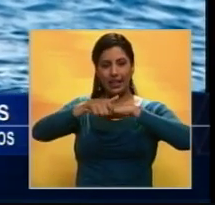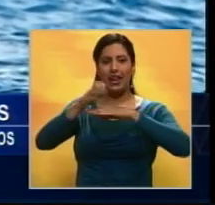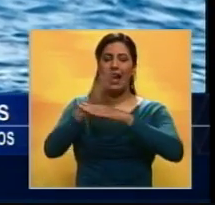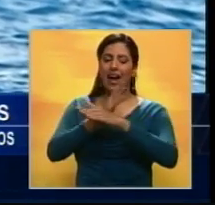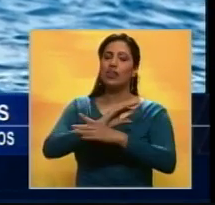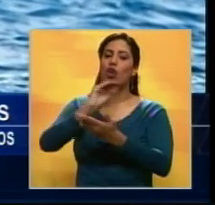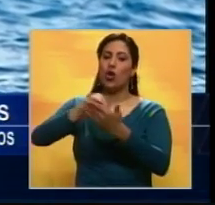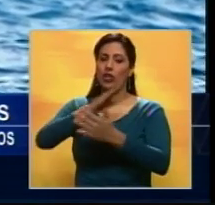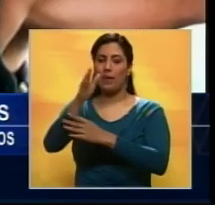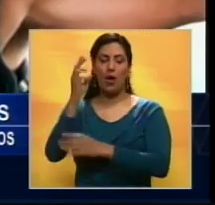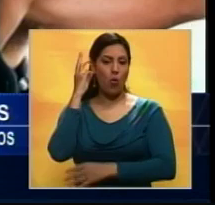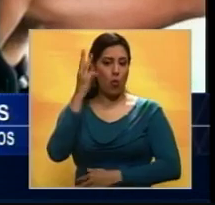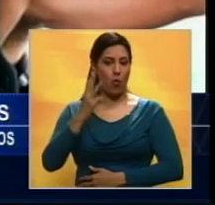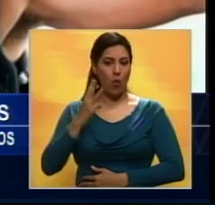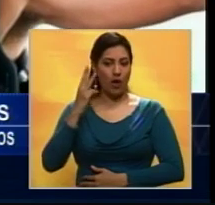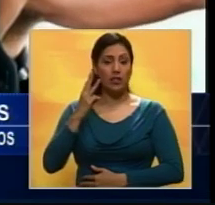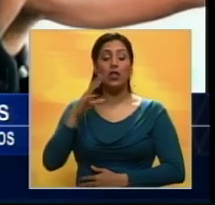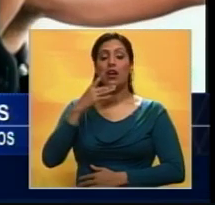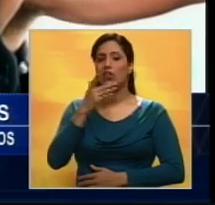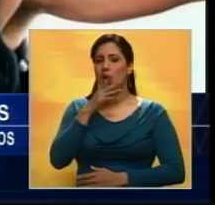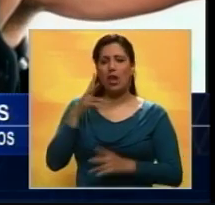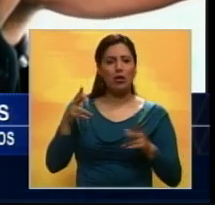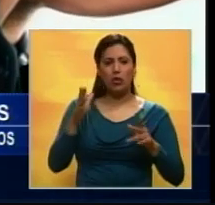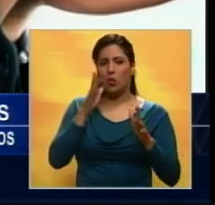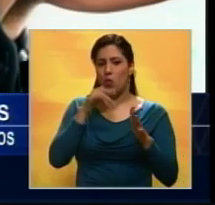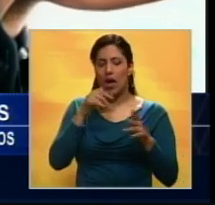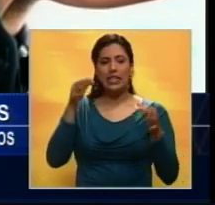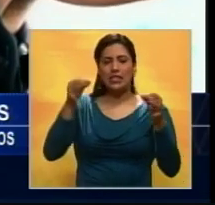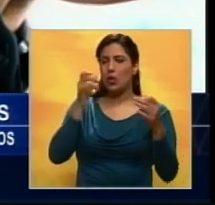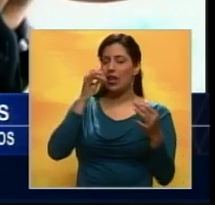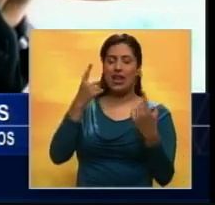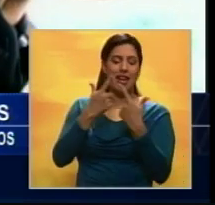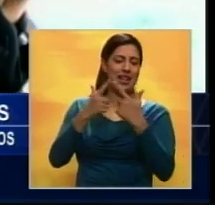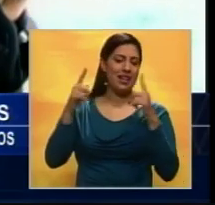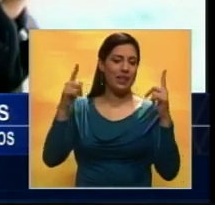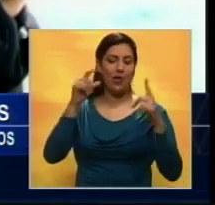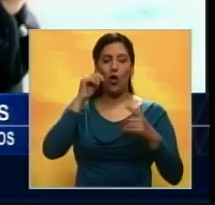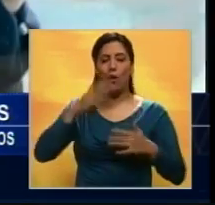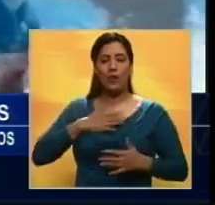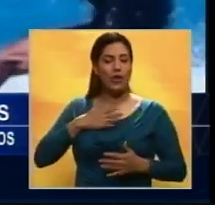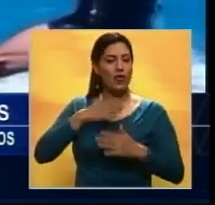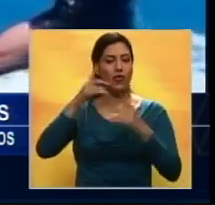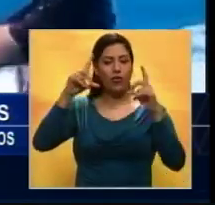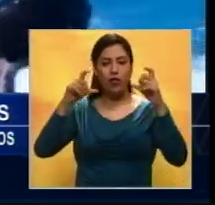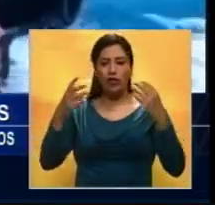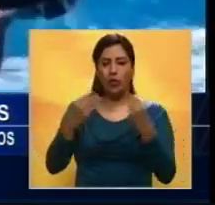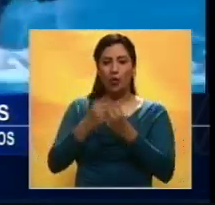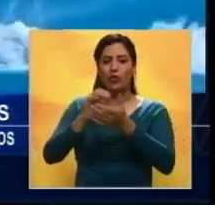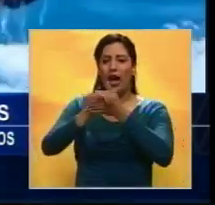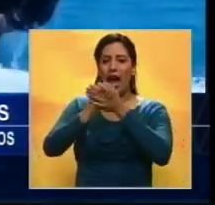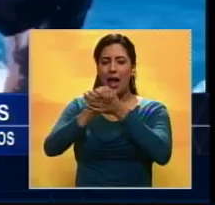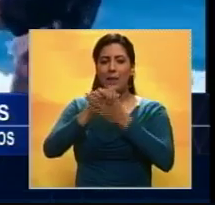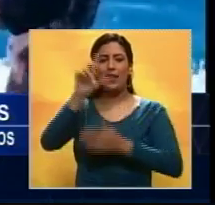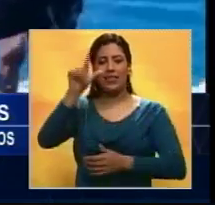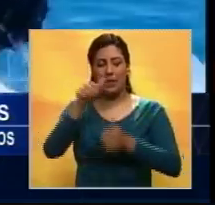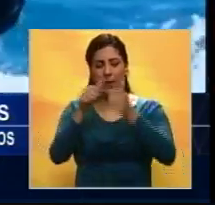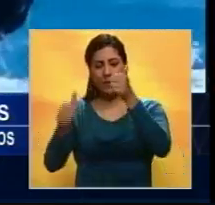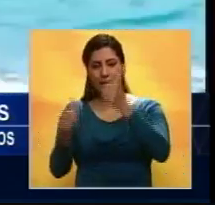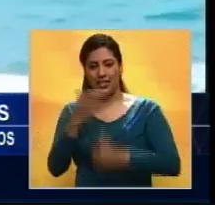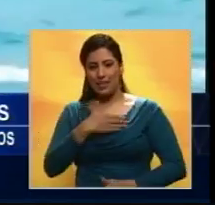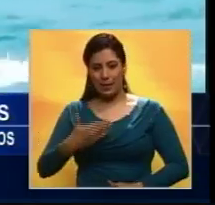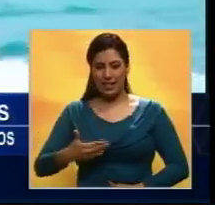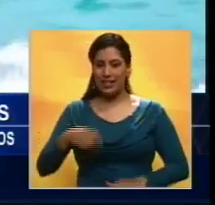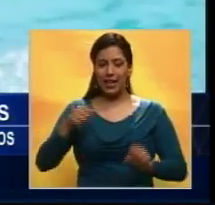de regresar a Washington. Sin tantas restricciones de seguridad, el exmandatario se arriesgó, junto con su amigo el magnate Richard